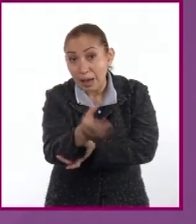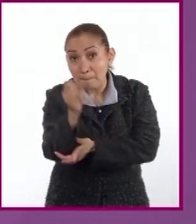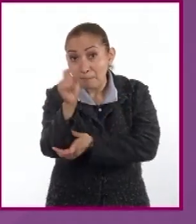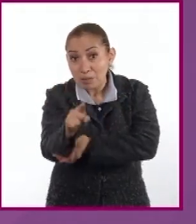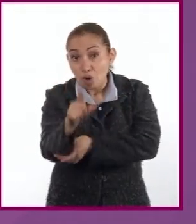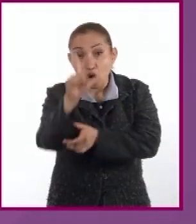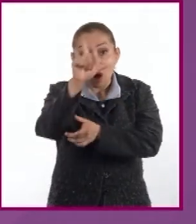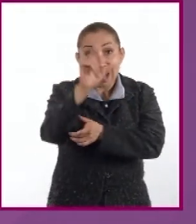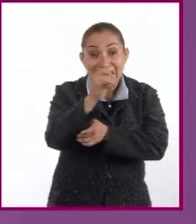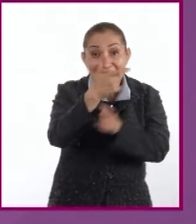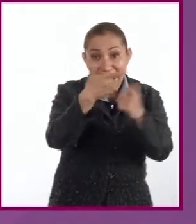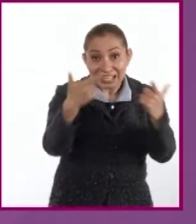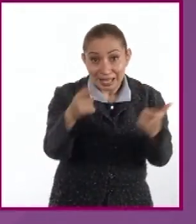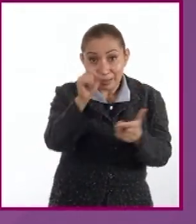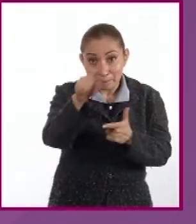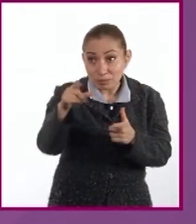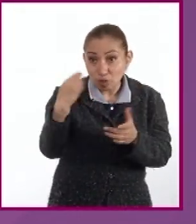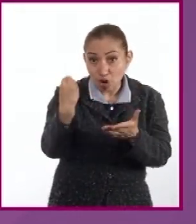de una leyenda?